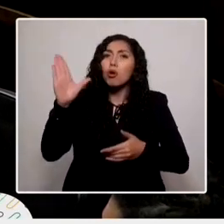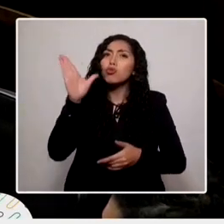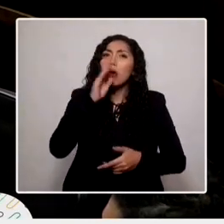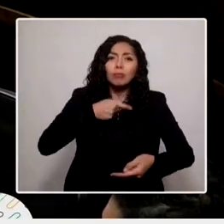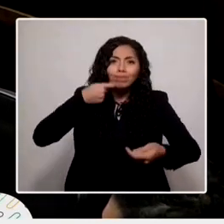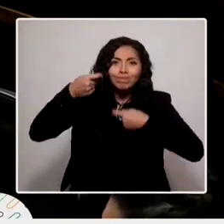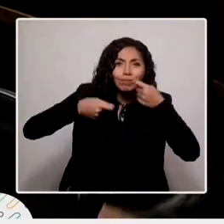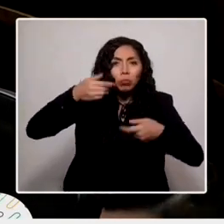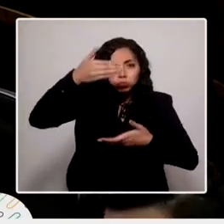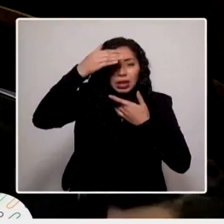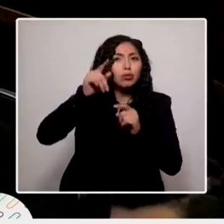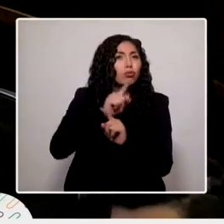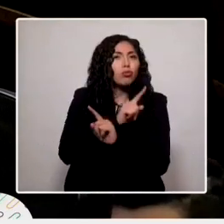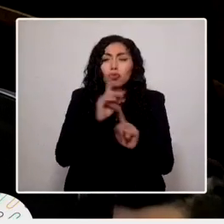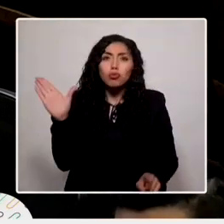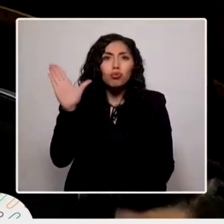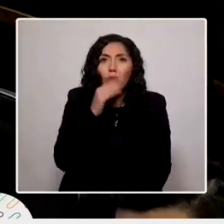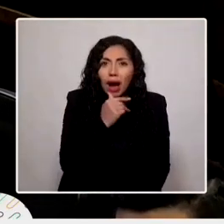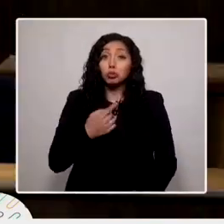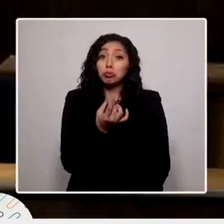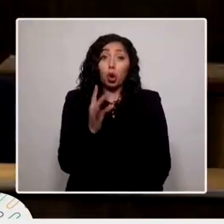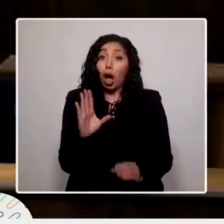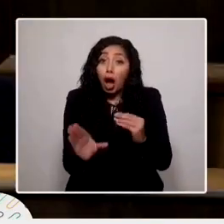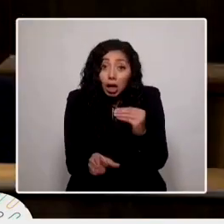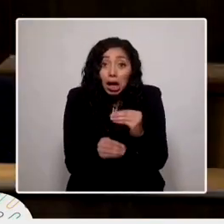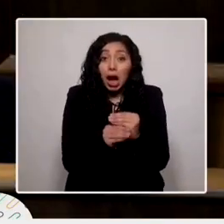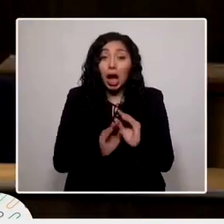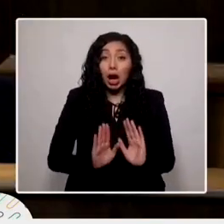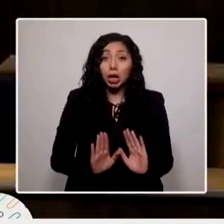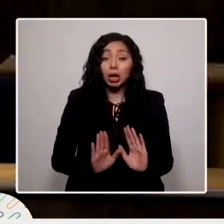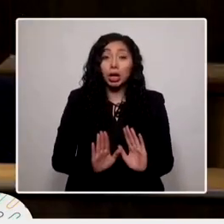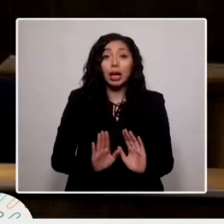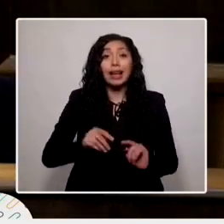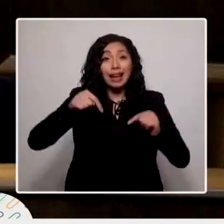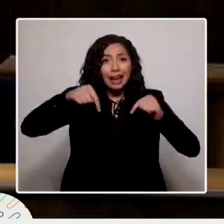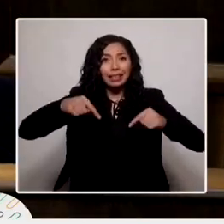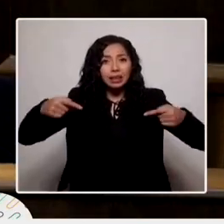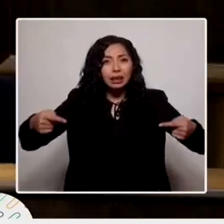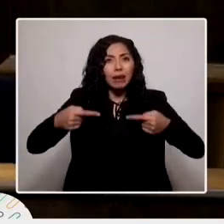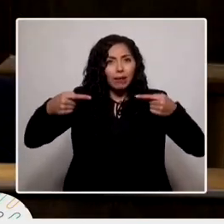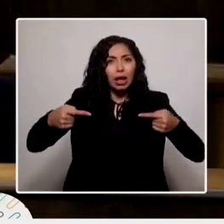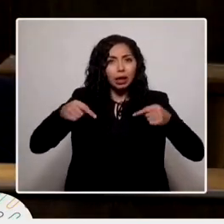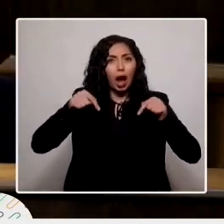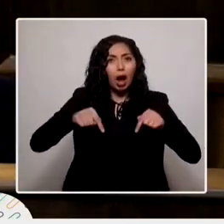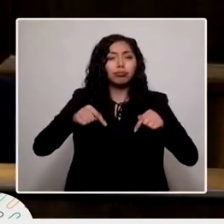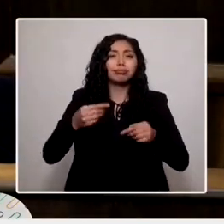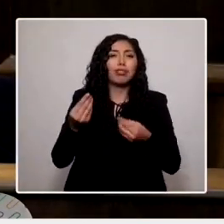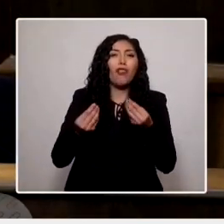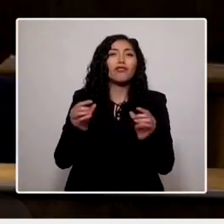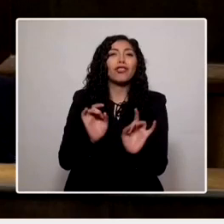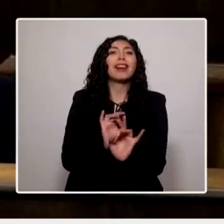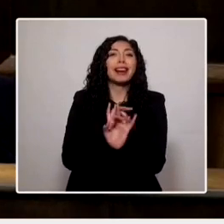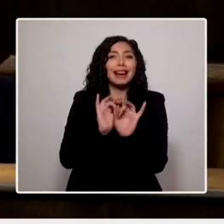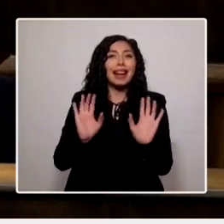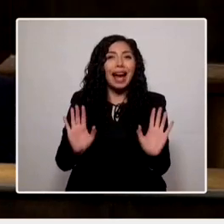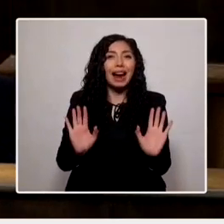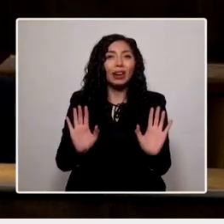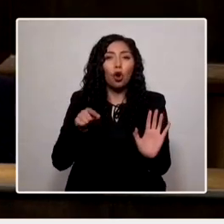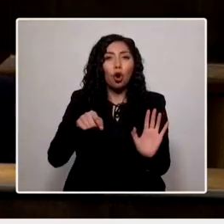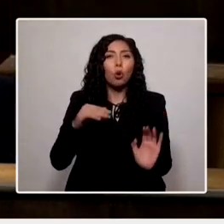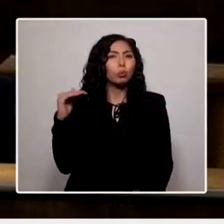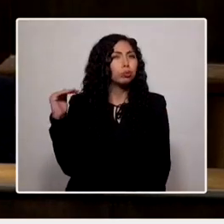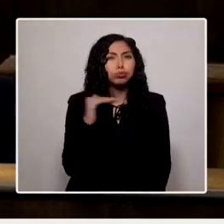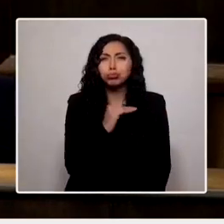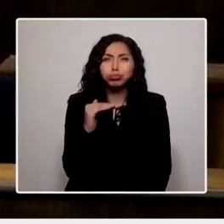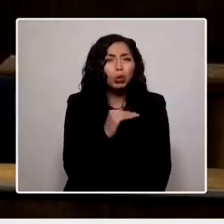como algunos insisten en instalar. Desde este debate queda claro la urgencia y la